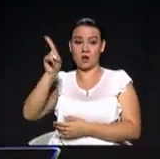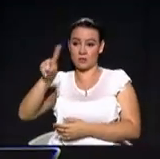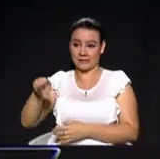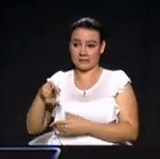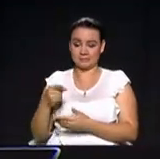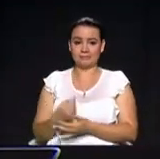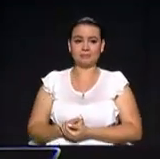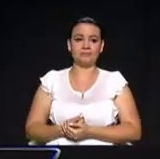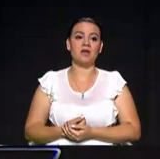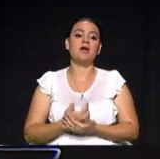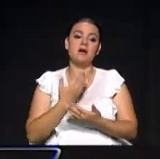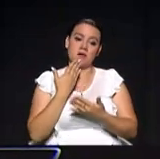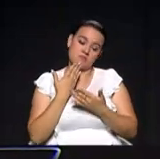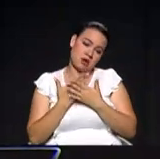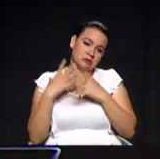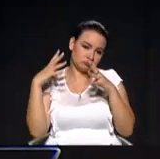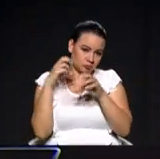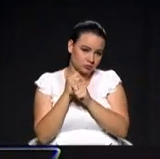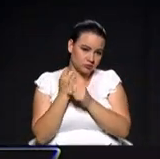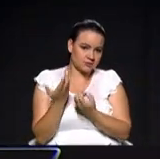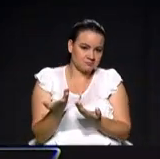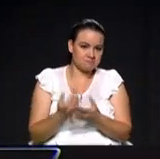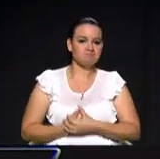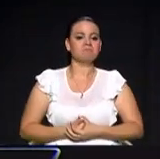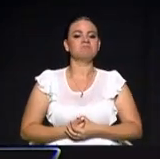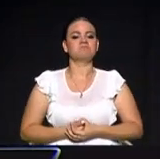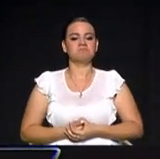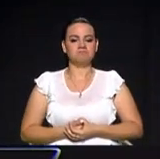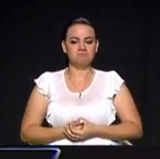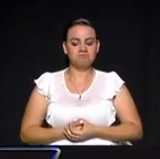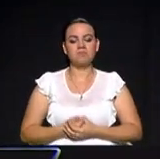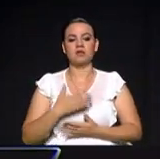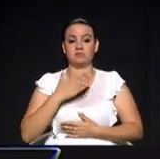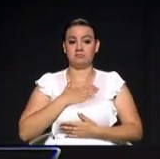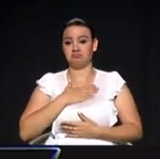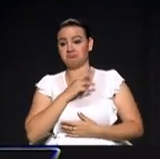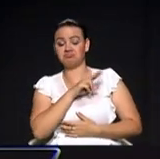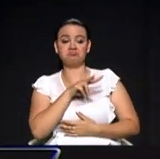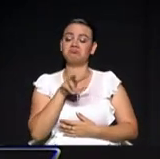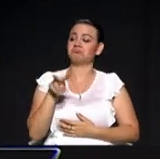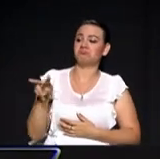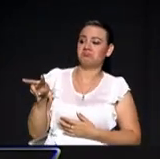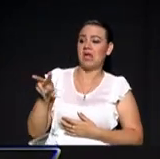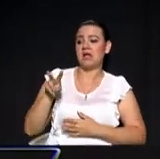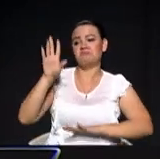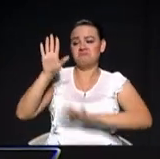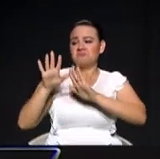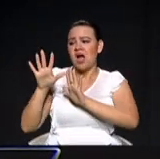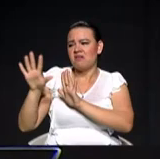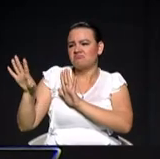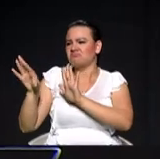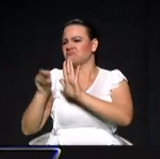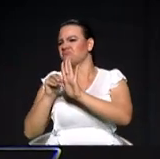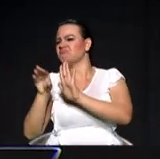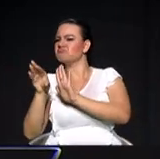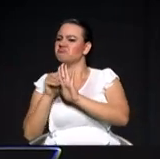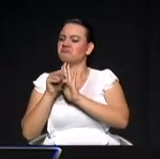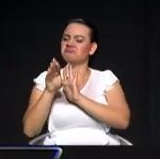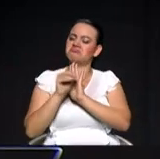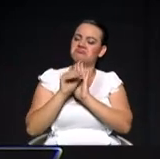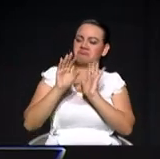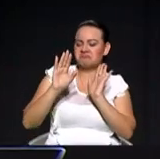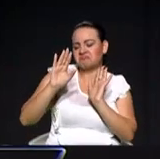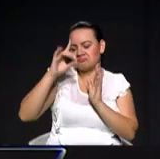noches de todos los candidatos saco un poquito pero lo más importante